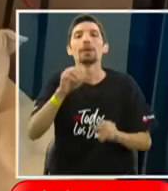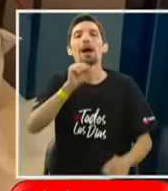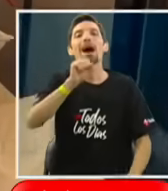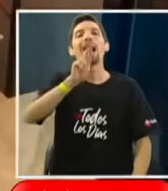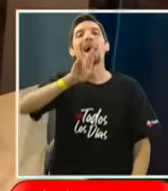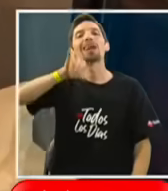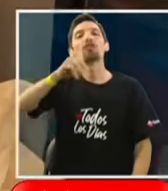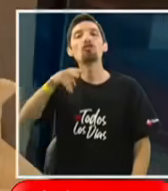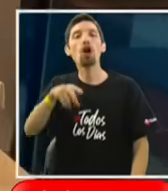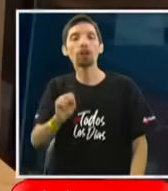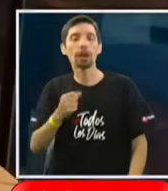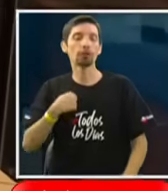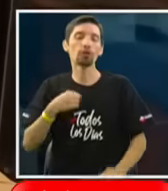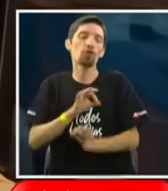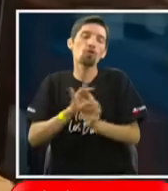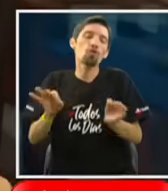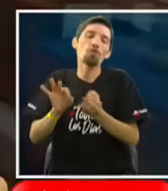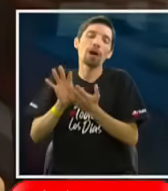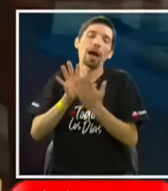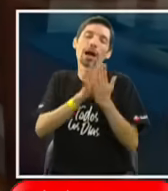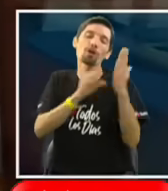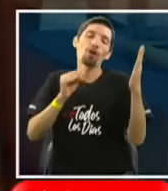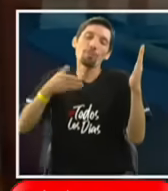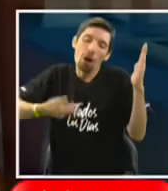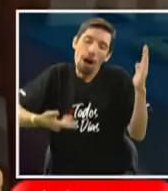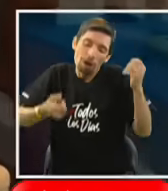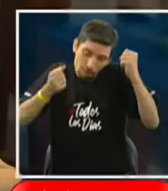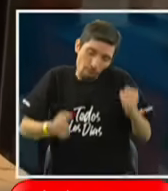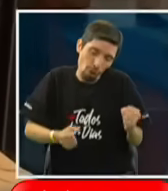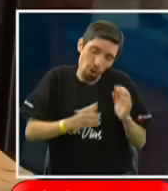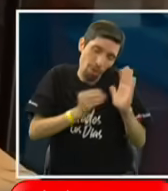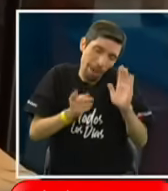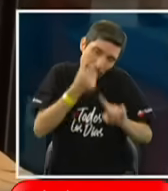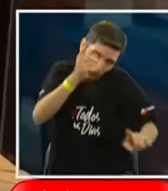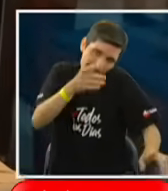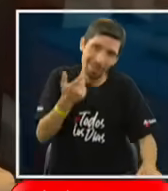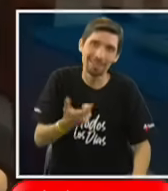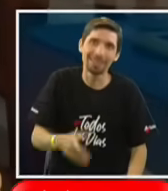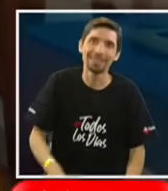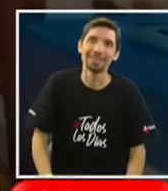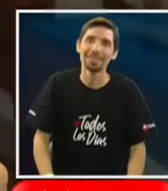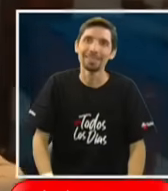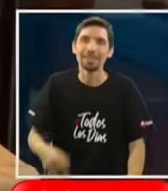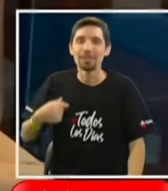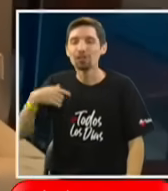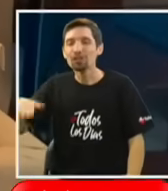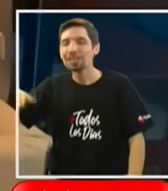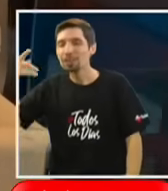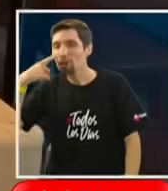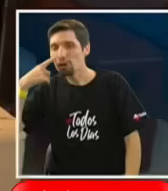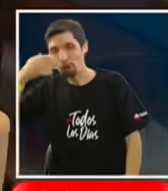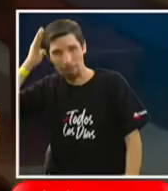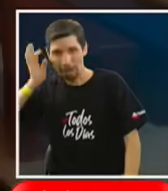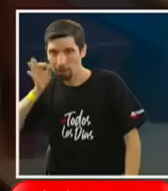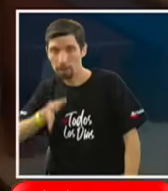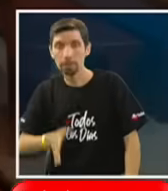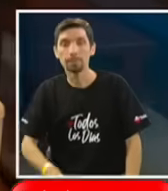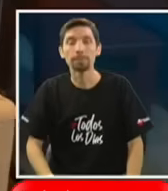Que como no lo he imitado nunca, yo creo que era un buen momento para hacerlo ahora. Dale, yo te la conozco, chiquitito de Arjona, dale.